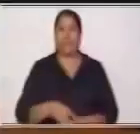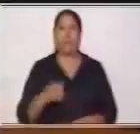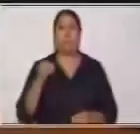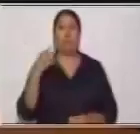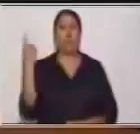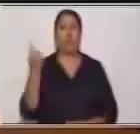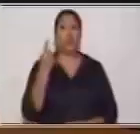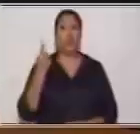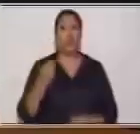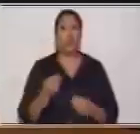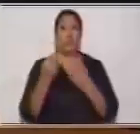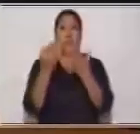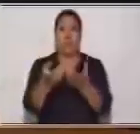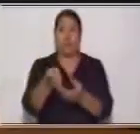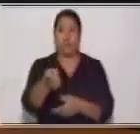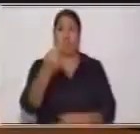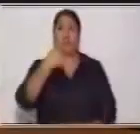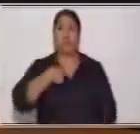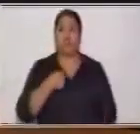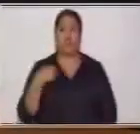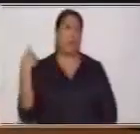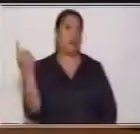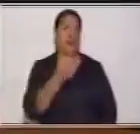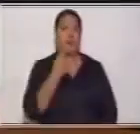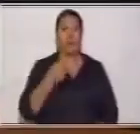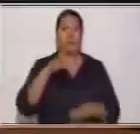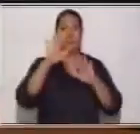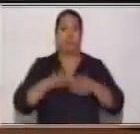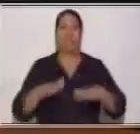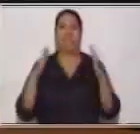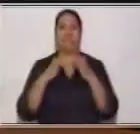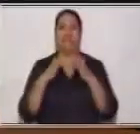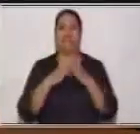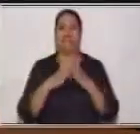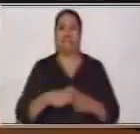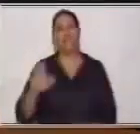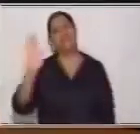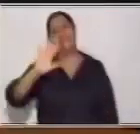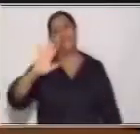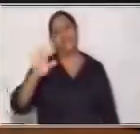para ti, para mí y para todos nosotros, quédate en casa. Hasta la próxima.